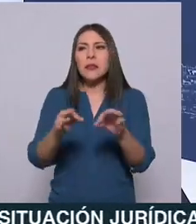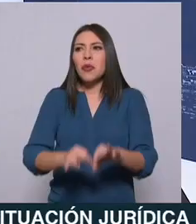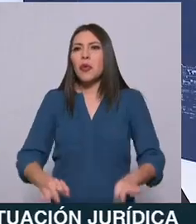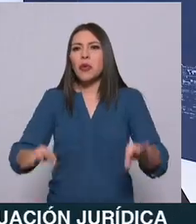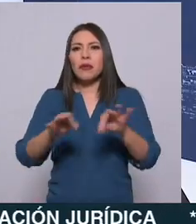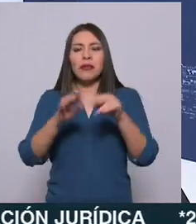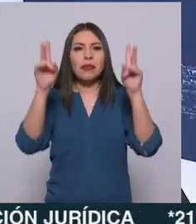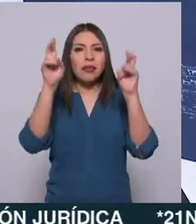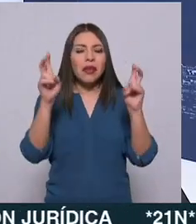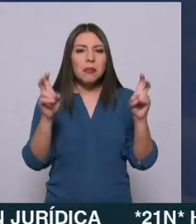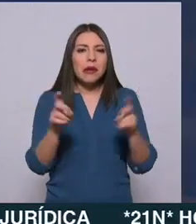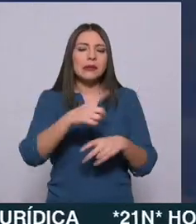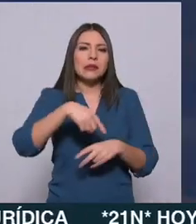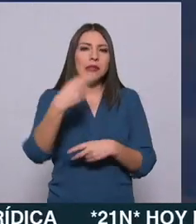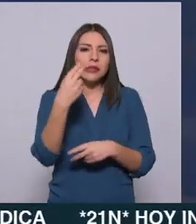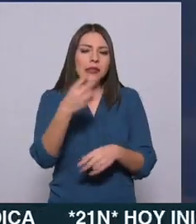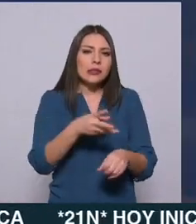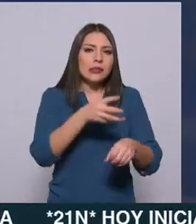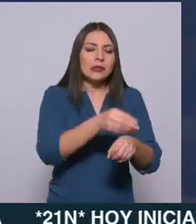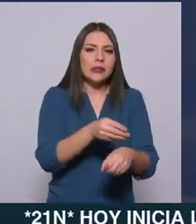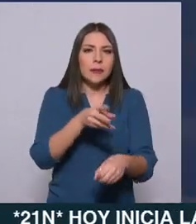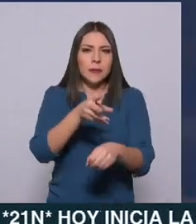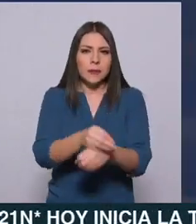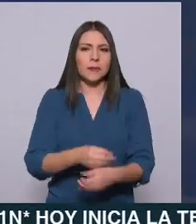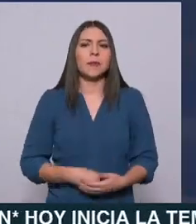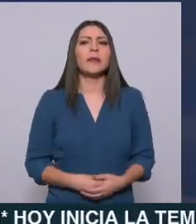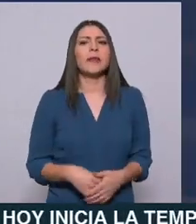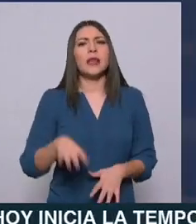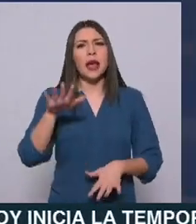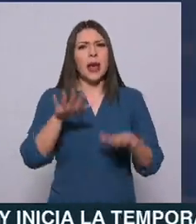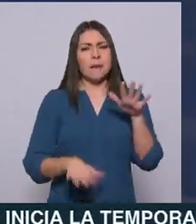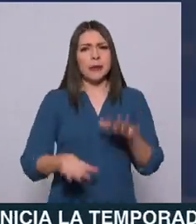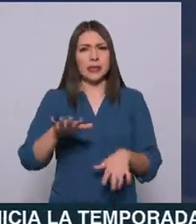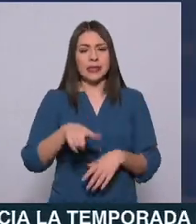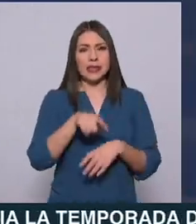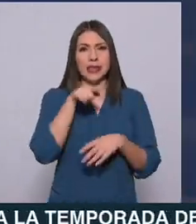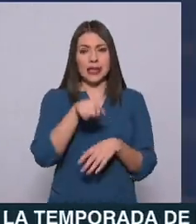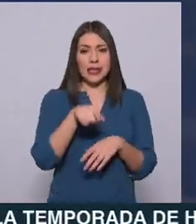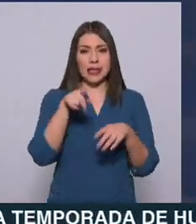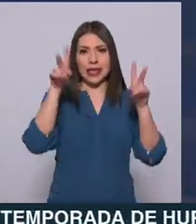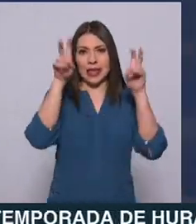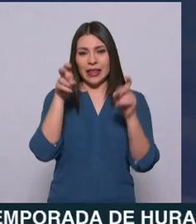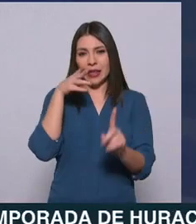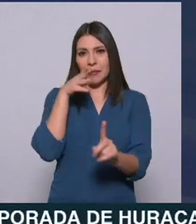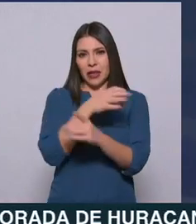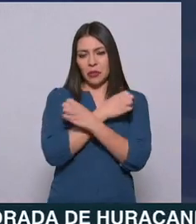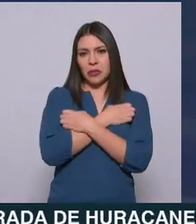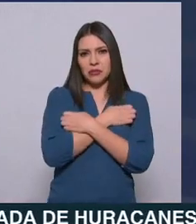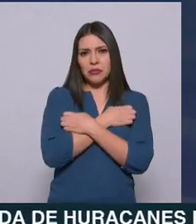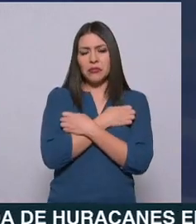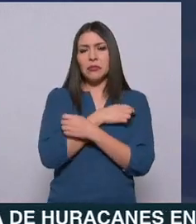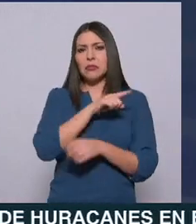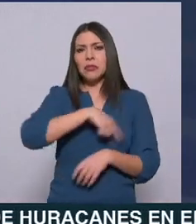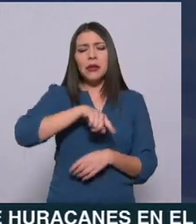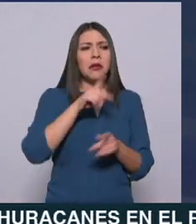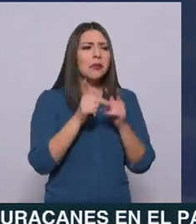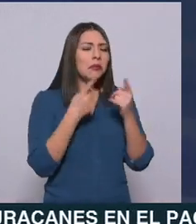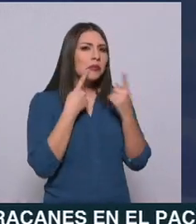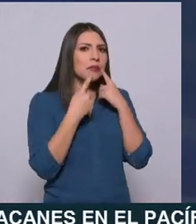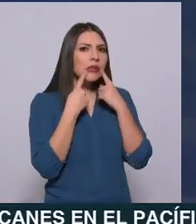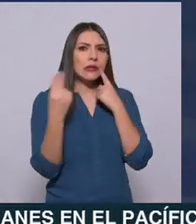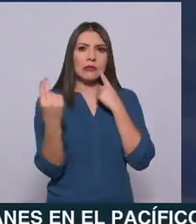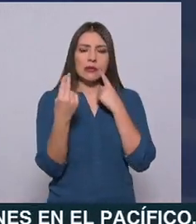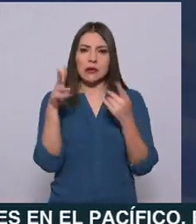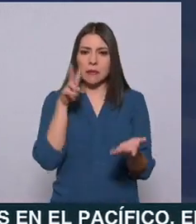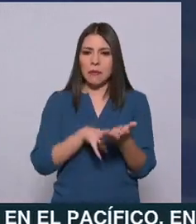en el tema educativo siempre decimos hay que evaluar al maestro. Pues sí, está bien que lo evaluemos, es fundamental